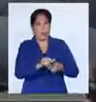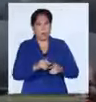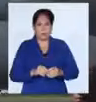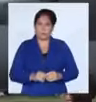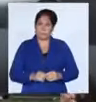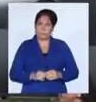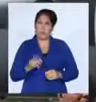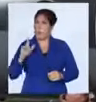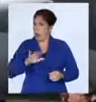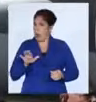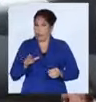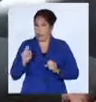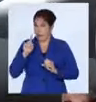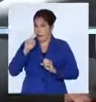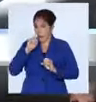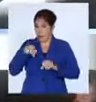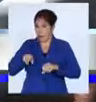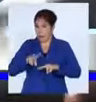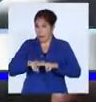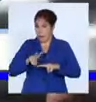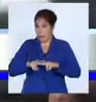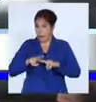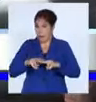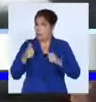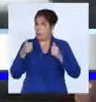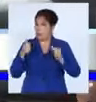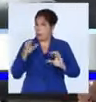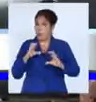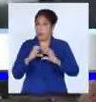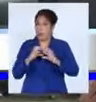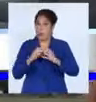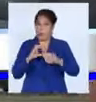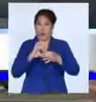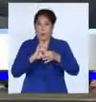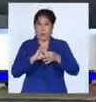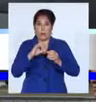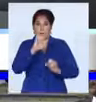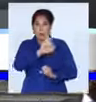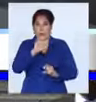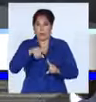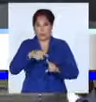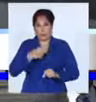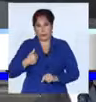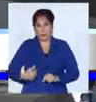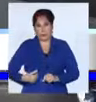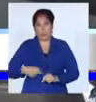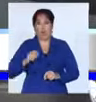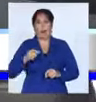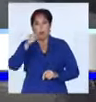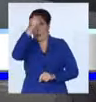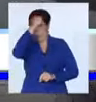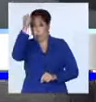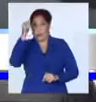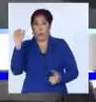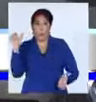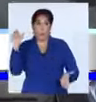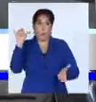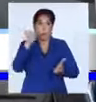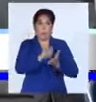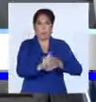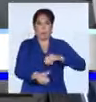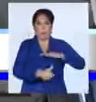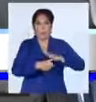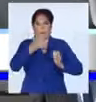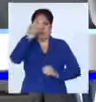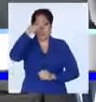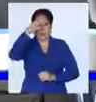A pocas horas de haber concluido en La Habana de manera exitosa la cumbre del G77 y China, arribó este domingo el presidente cubano Miguel